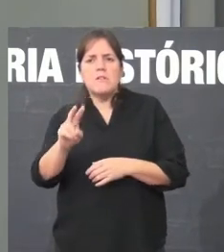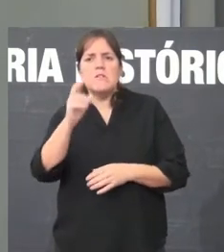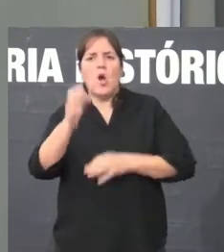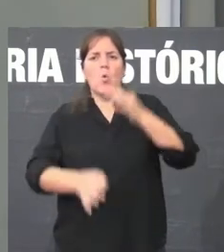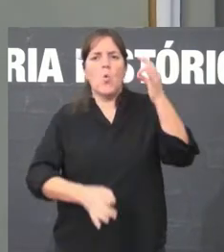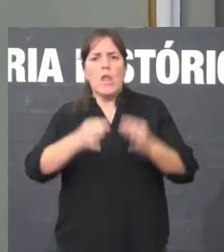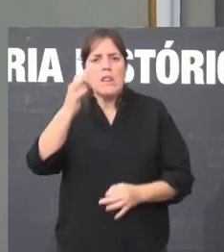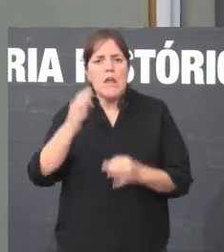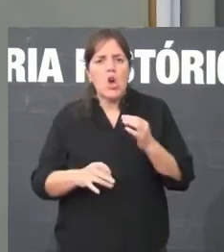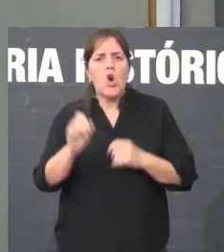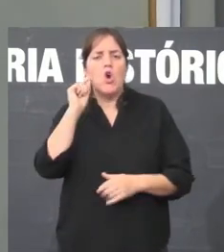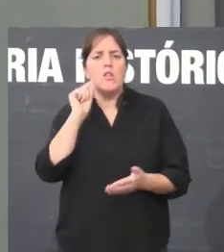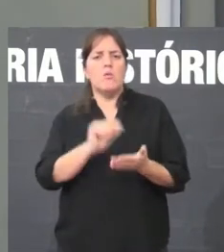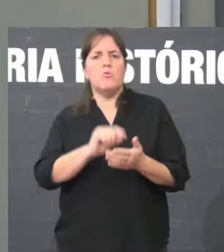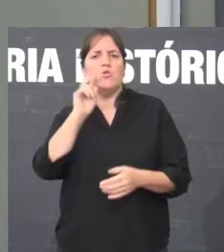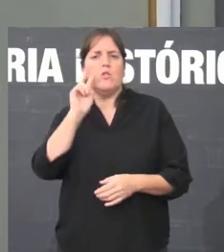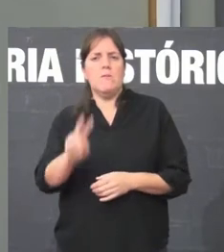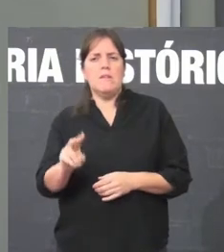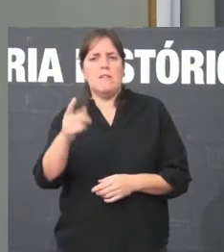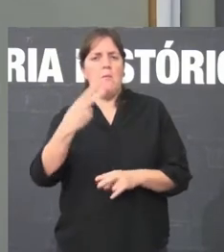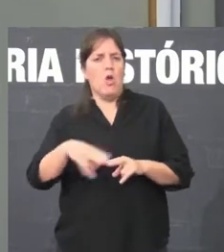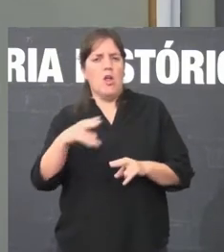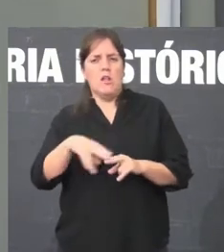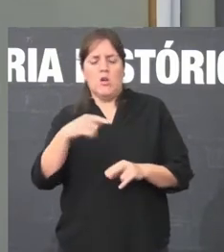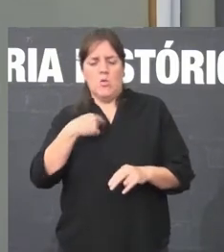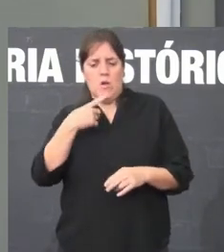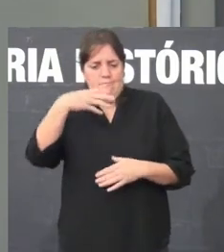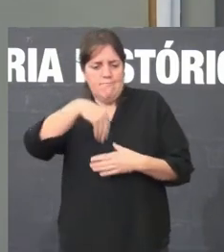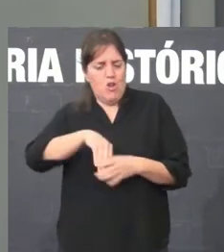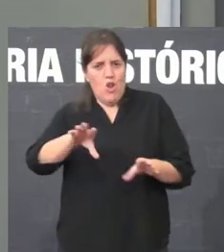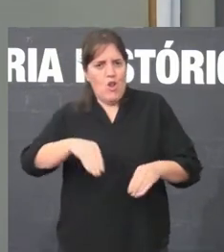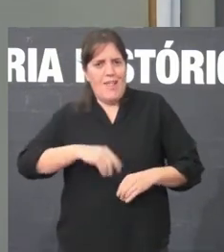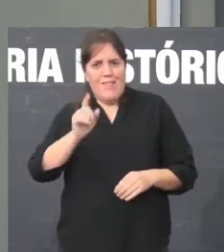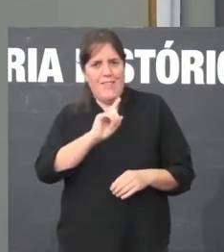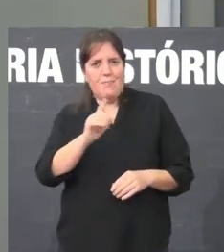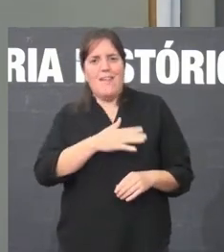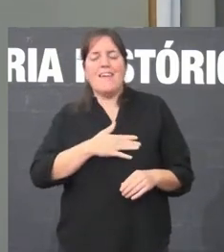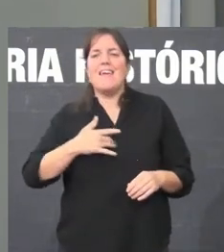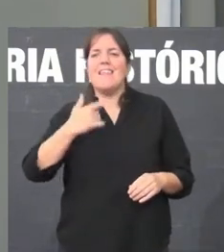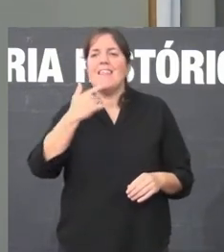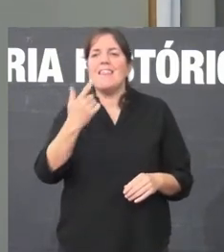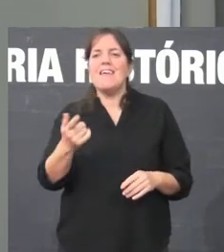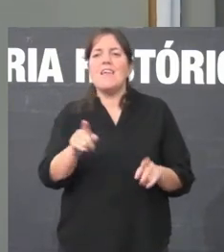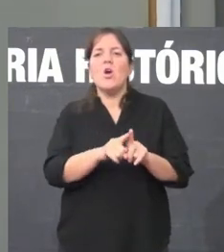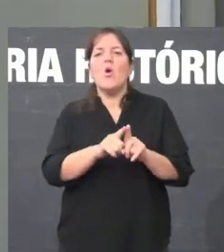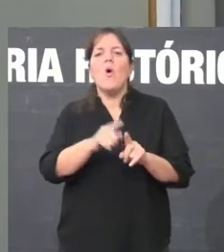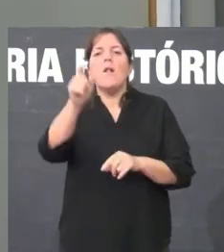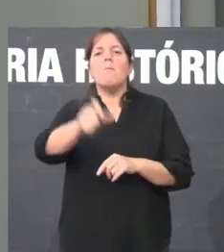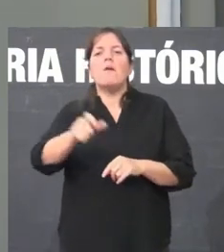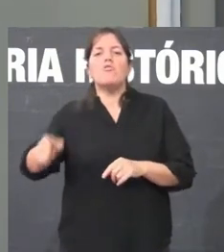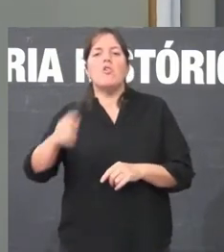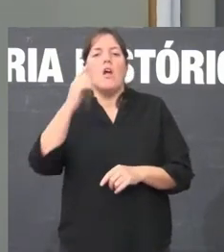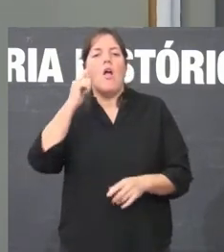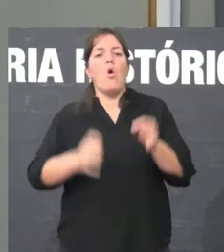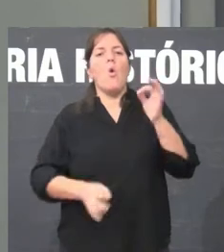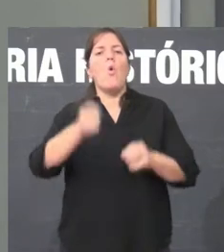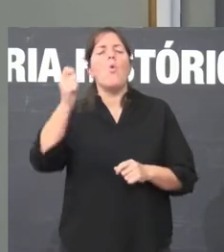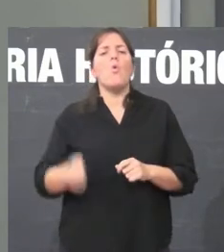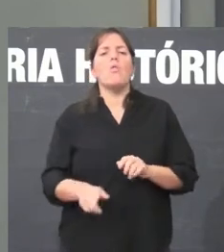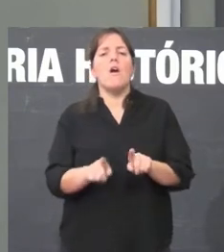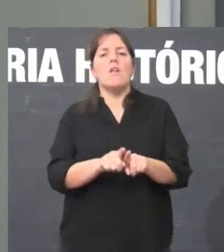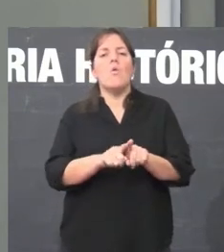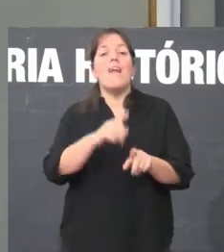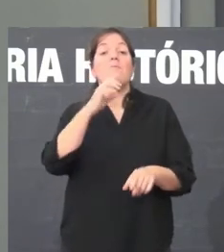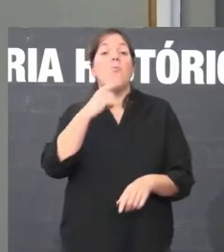xurídico, nin desde un punto de vista político. Non se pode xuzgar a xente por